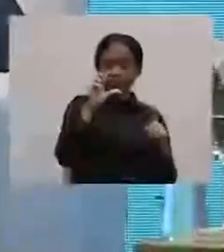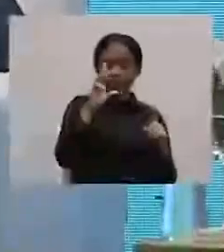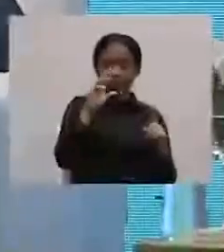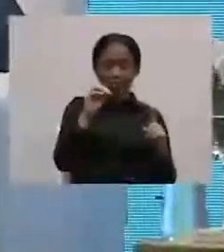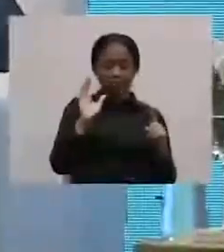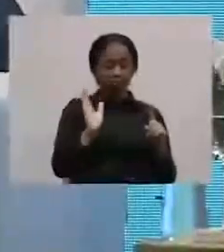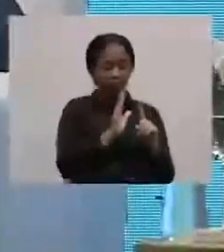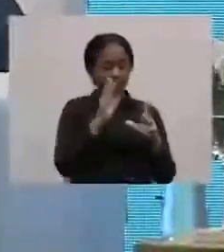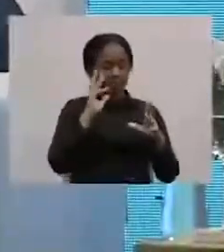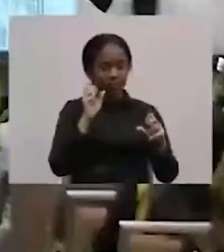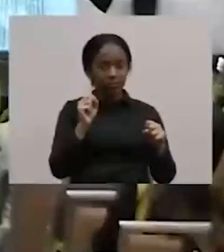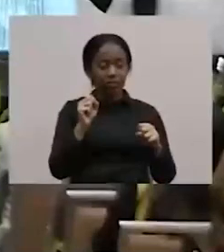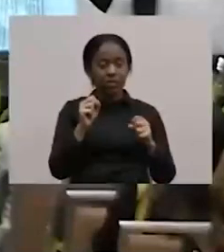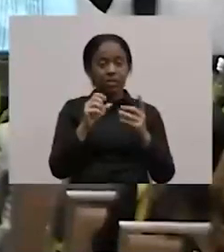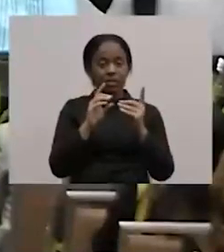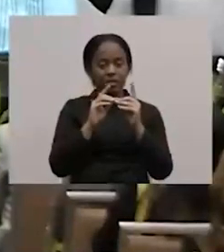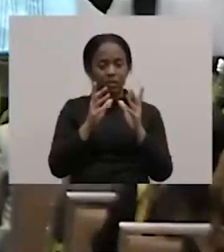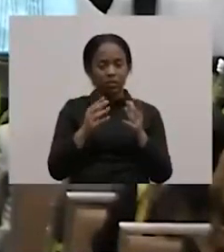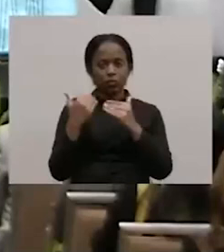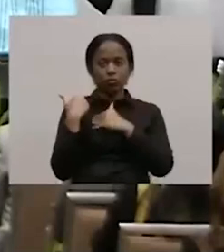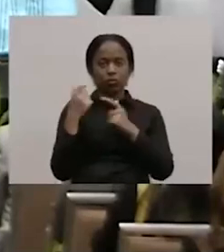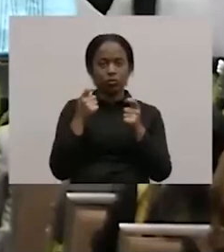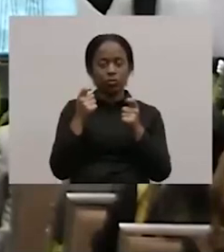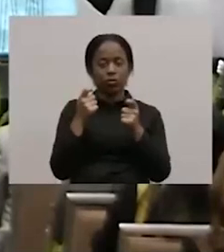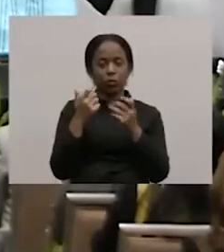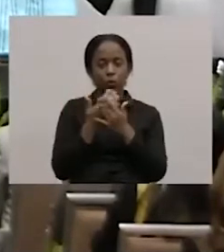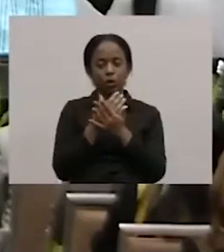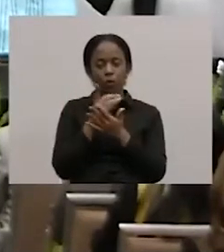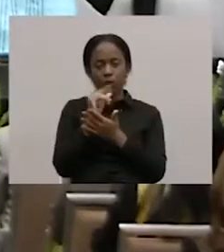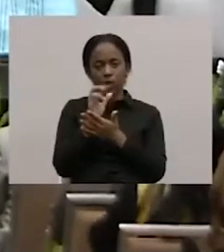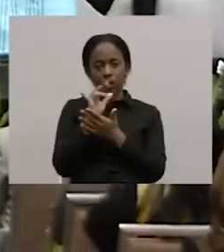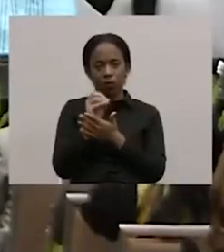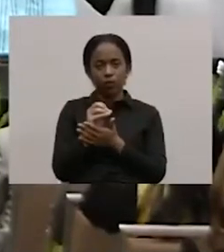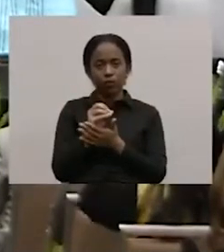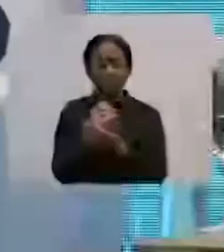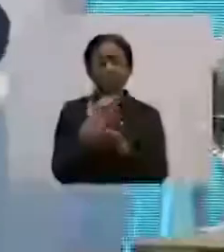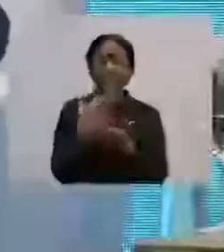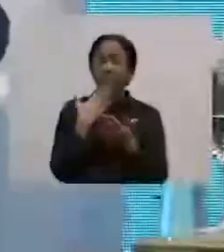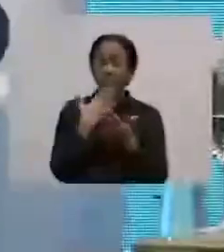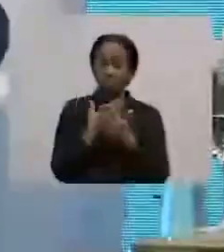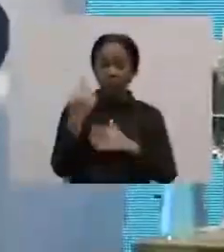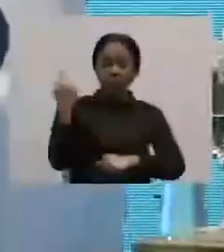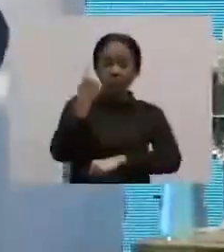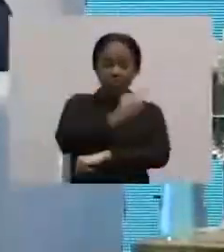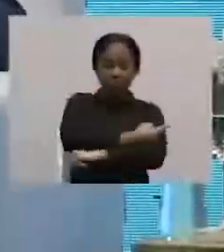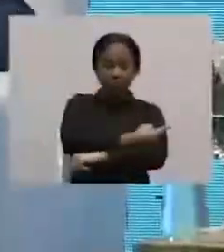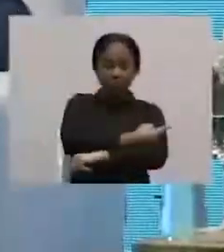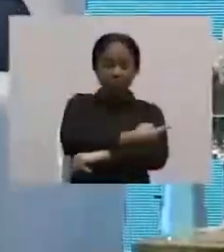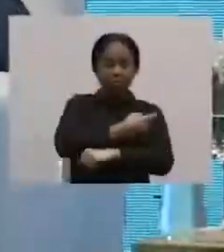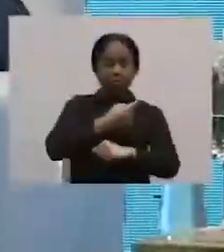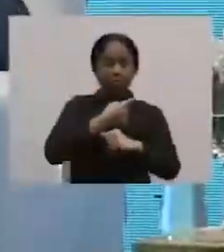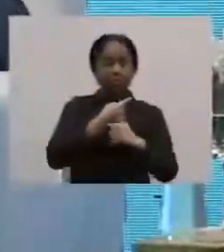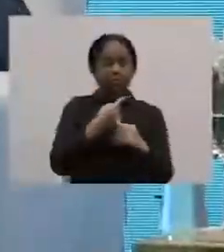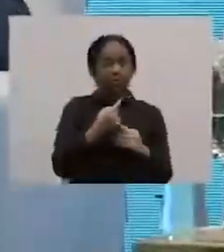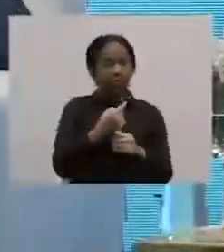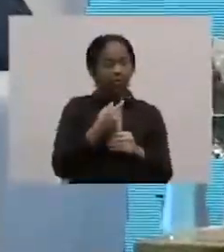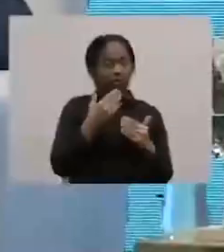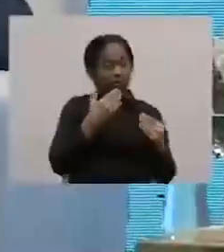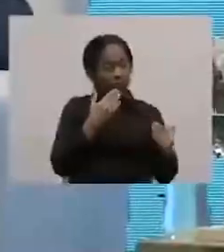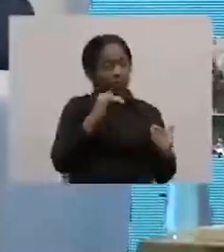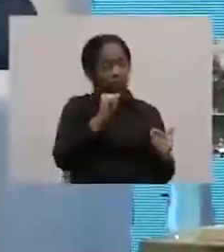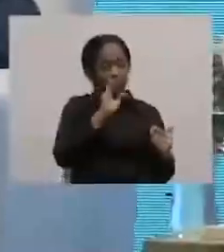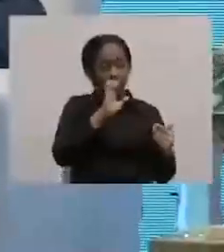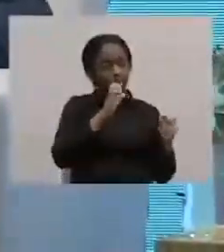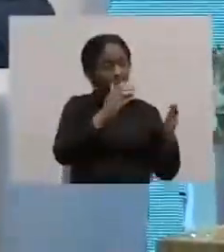Nuevo Diario. Don Percio. Muy bien. Bueno, buenos días. Gracias a todos, particularmente a ustedes por permitirme compartir